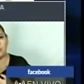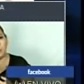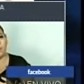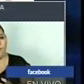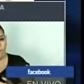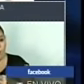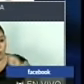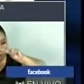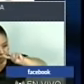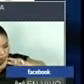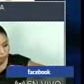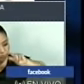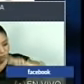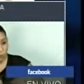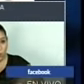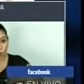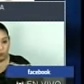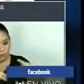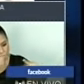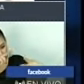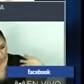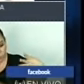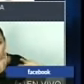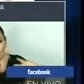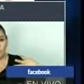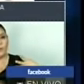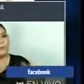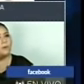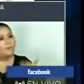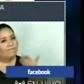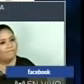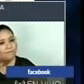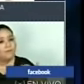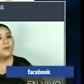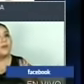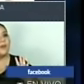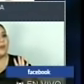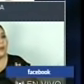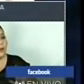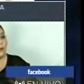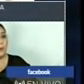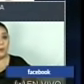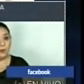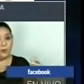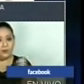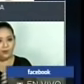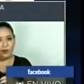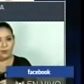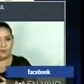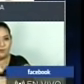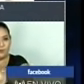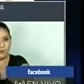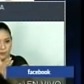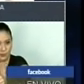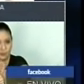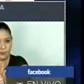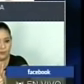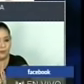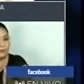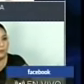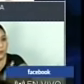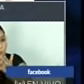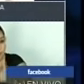estudiar un poco más esta iniciativa, aunque no se descarta que durante el desarrollo de esta plenaria extraordinaria